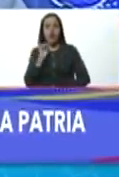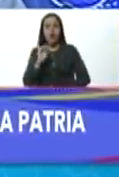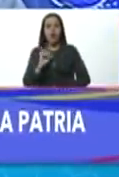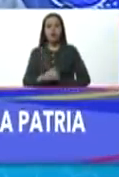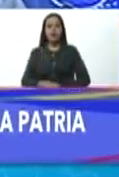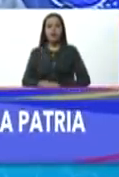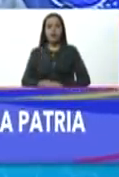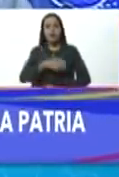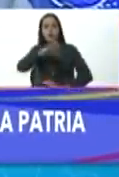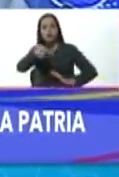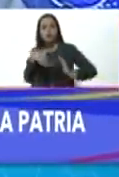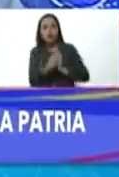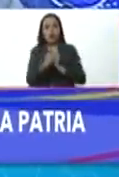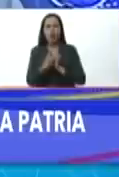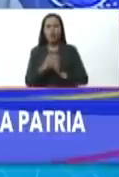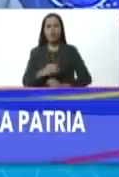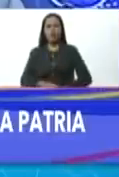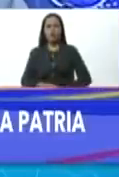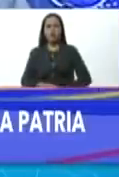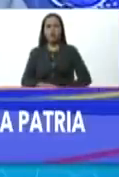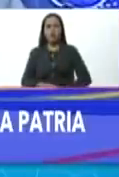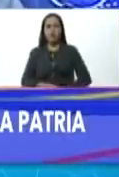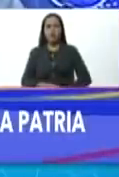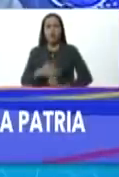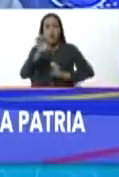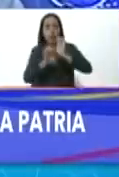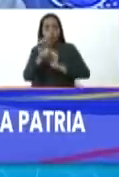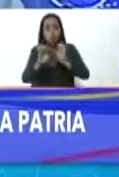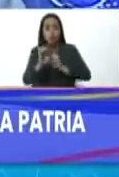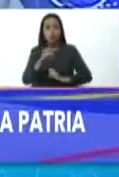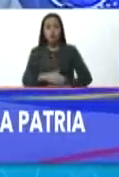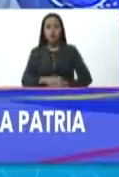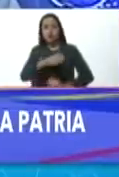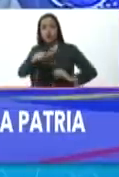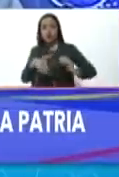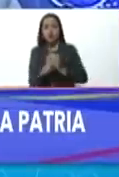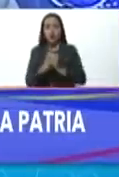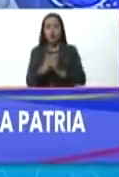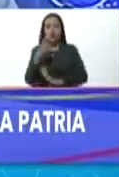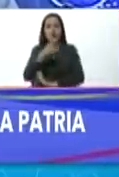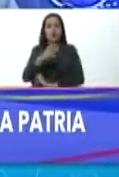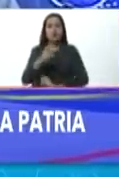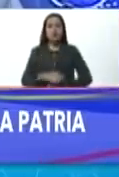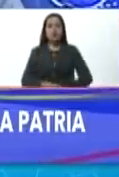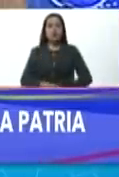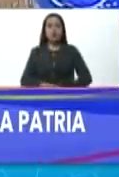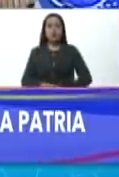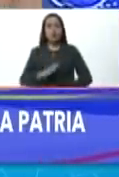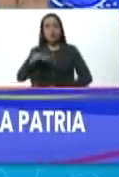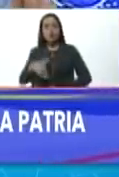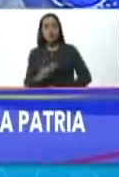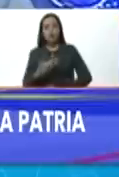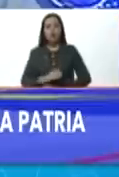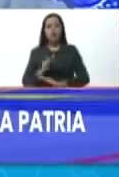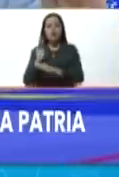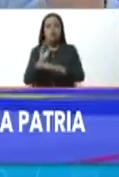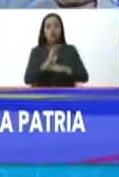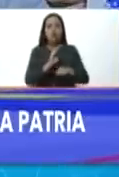de todos los tests y de todos los recursos que necesita para